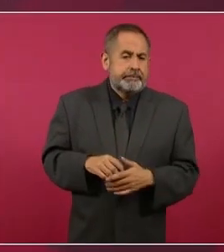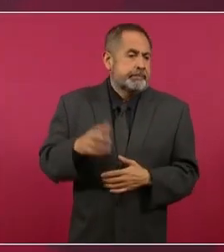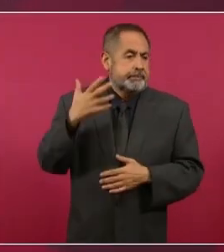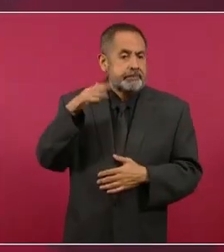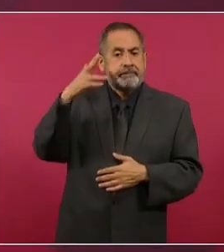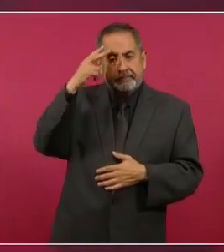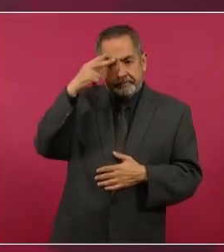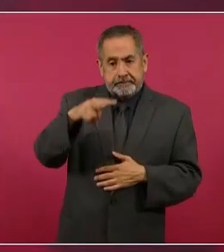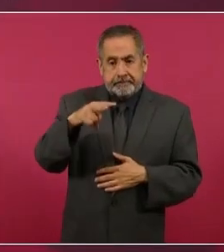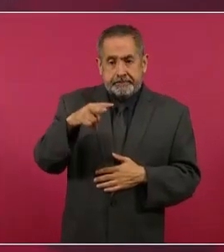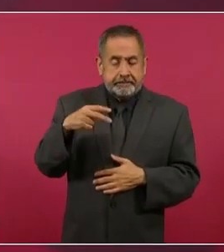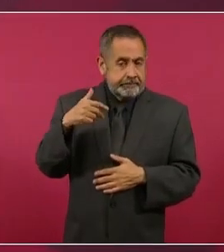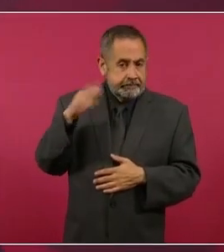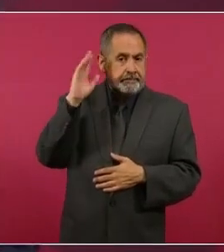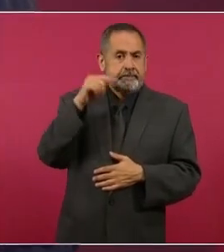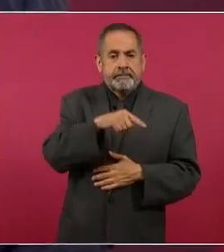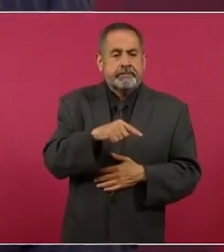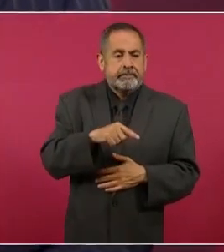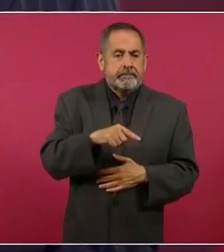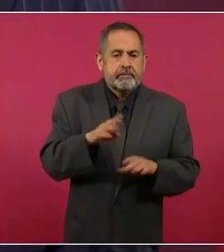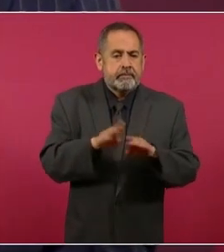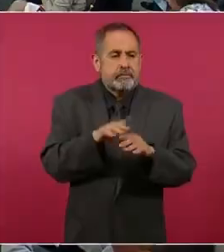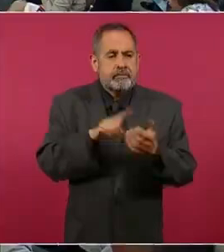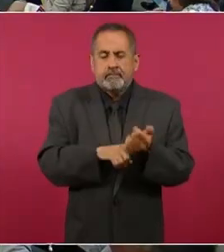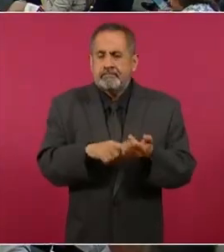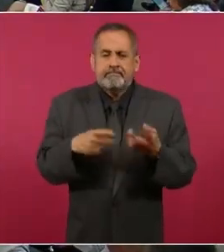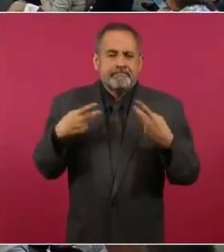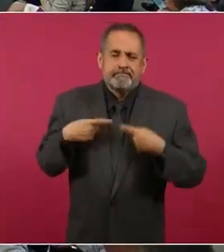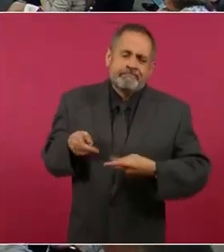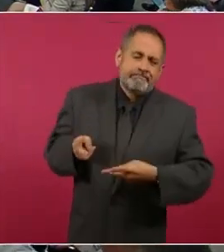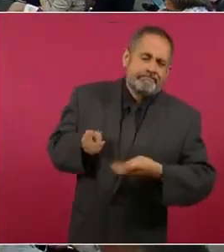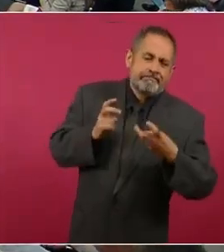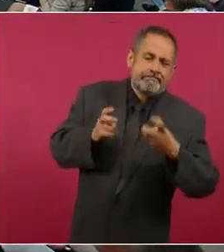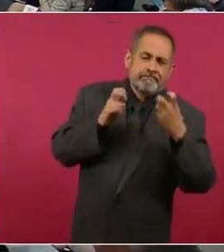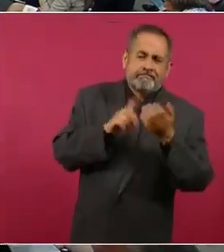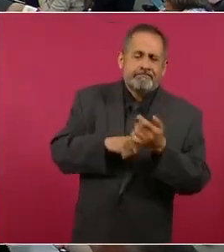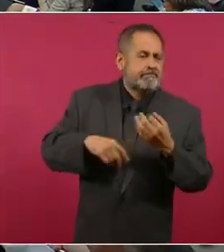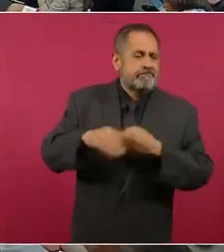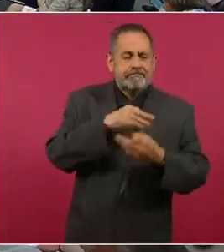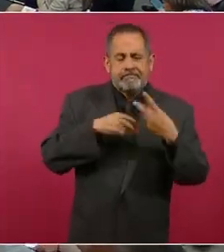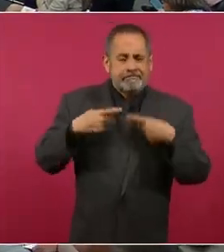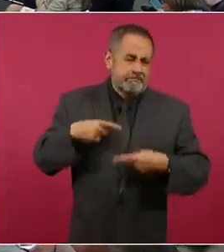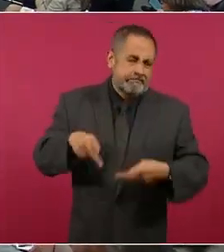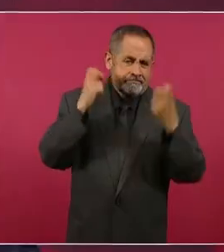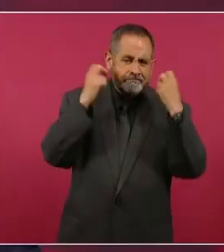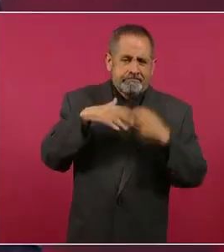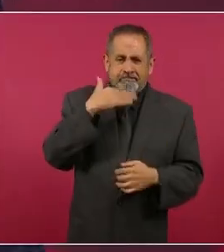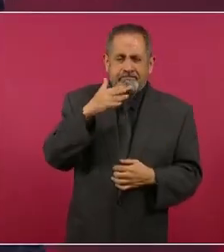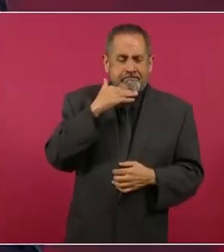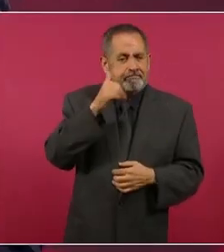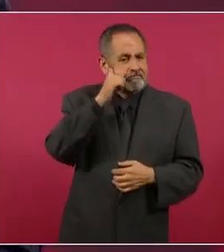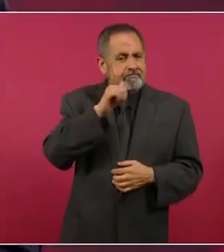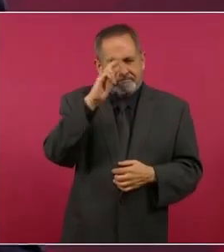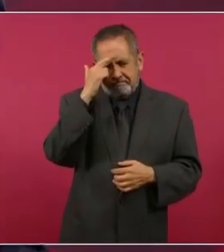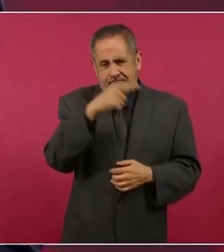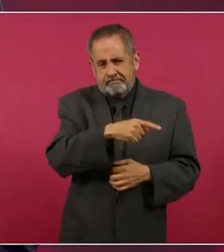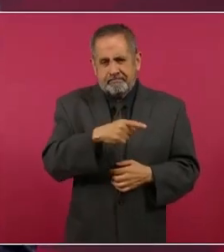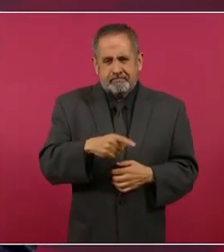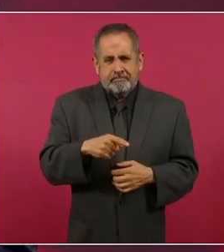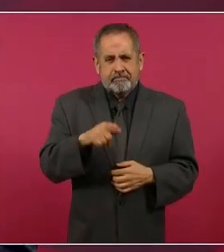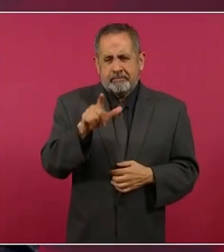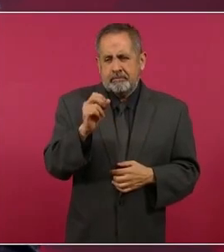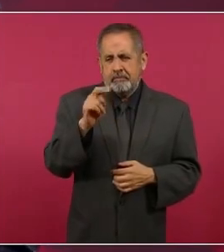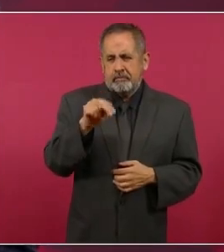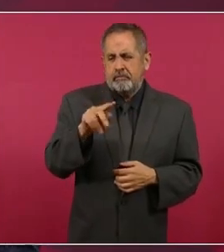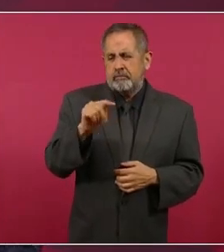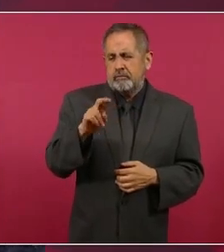México era saqueado por una banda de malhechores. Siempre recuerdo a León Tolstoy